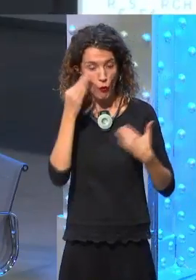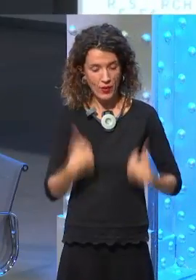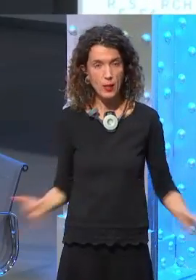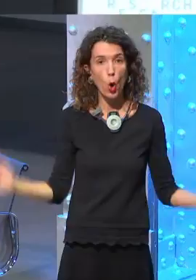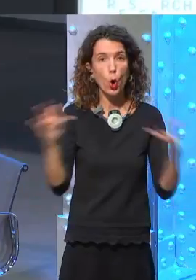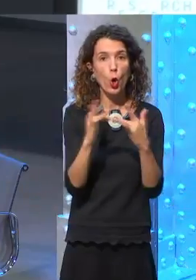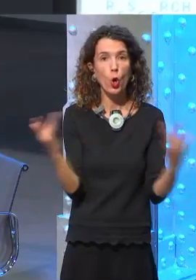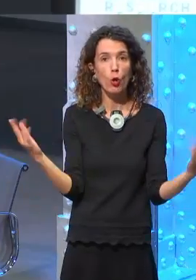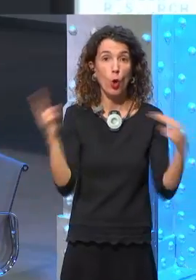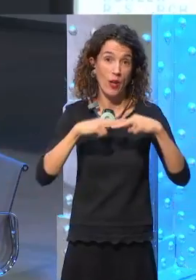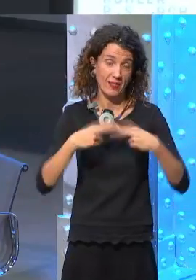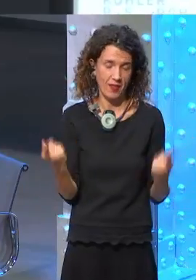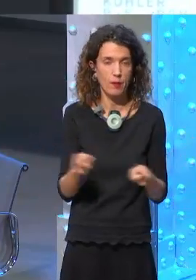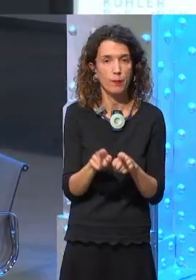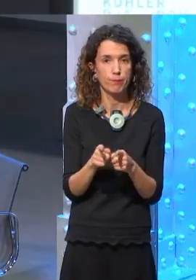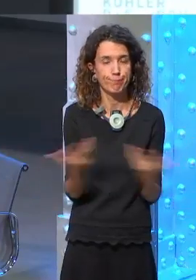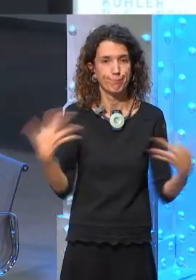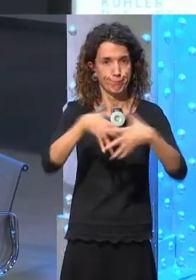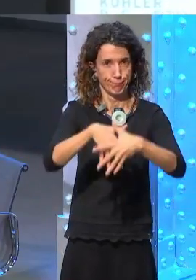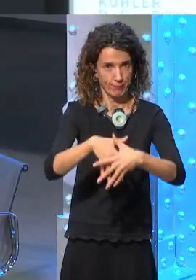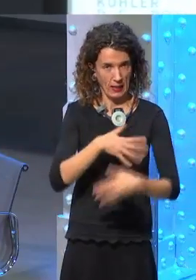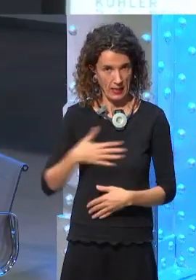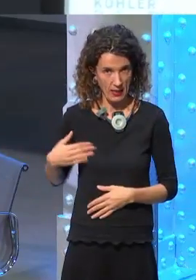físico de forma aditiva.